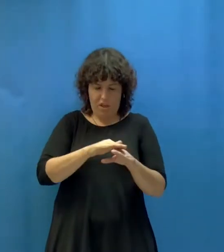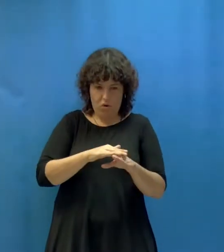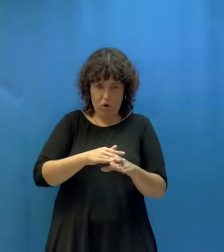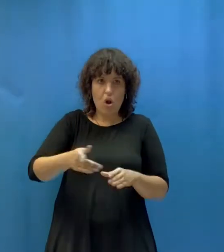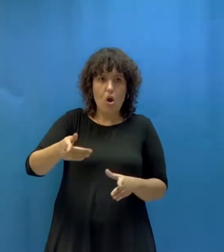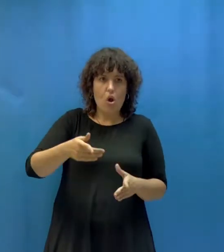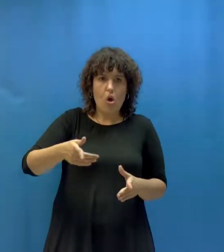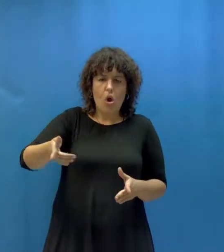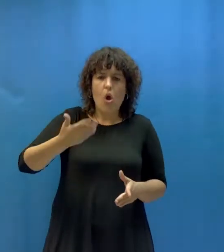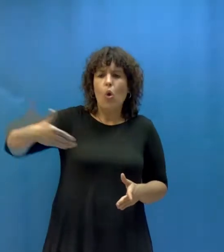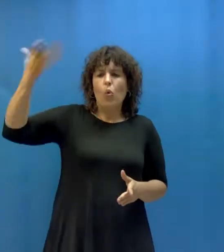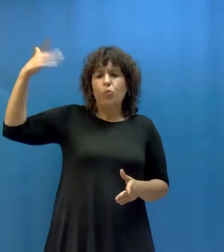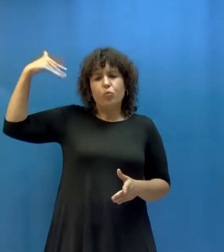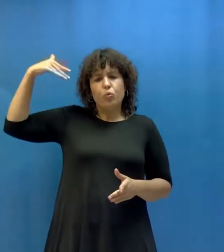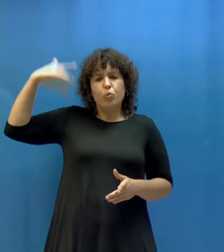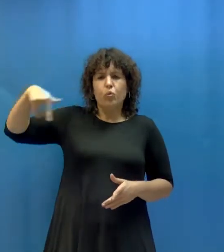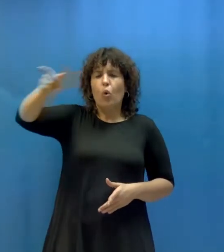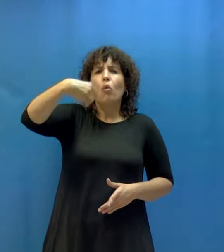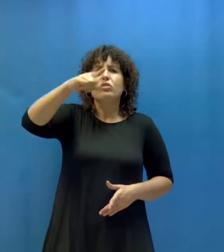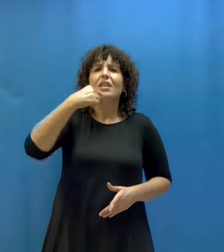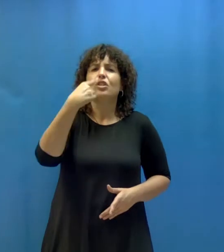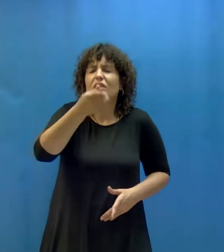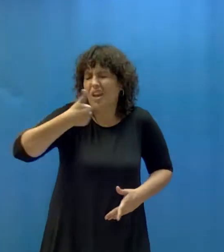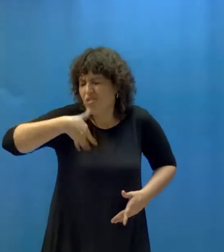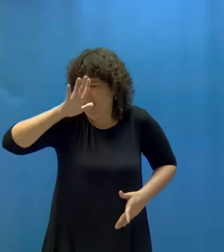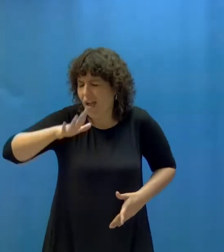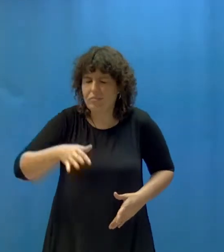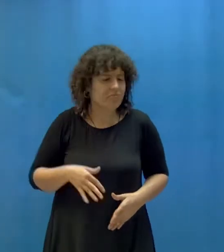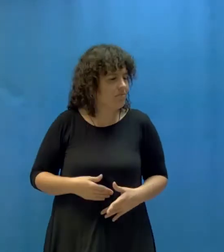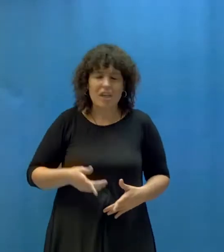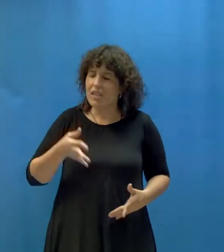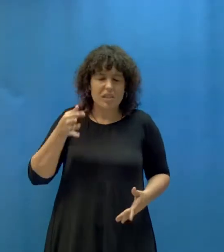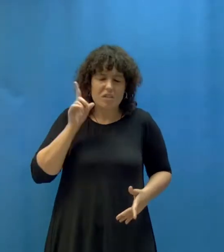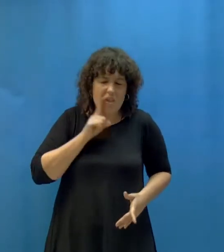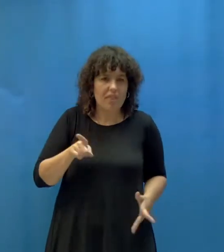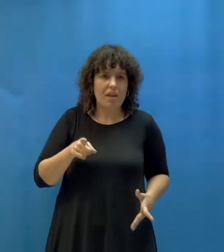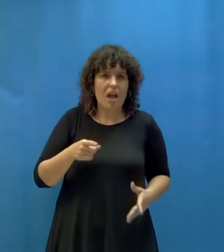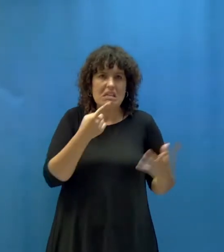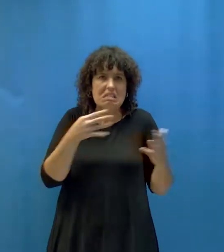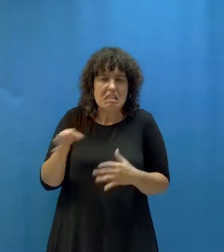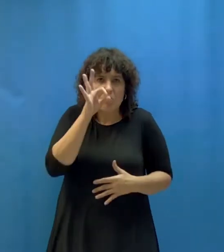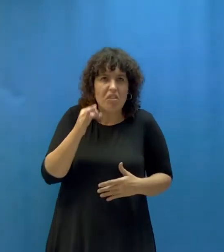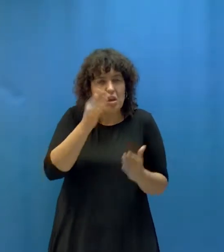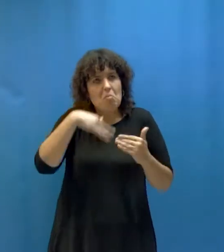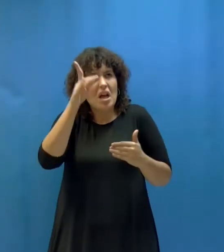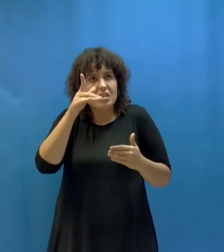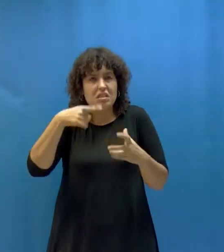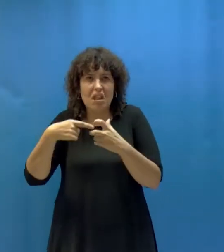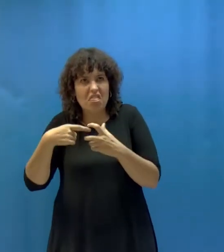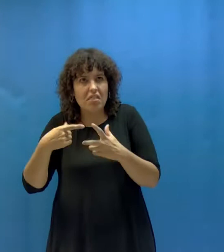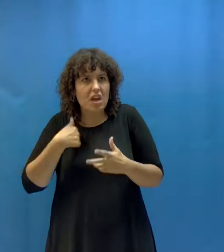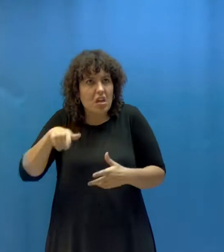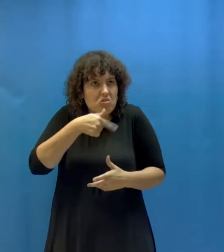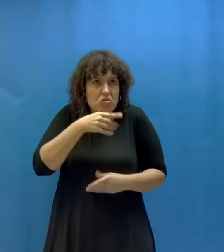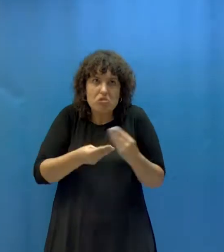ya la lanzaban entonces. Y no es verdad, no es verdad que hayamos hecho un incremento fiscal del 60%, ni muchísimo menos. Y en términos